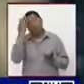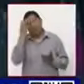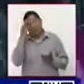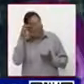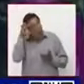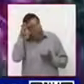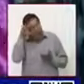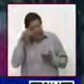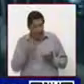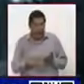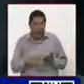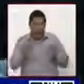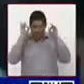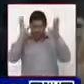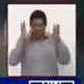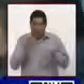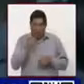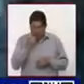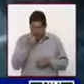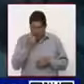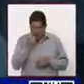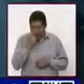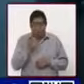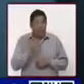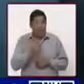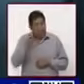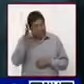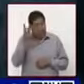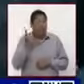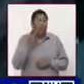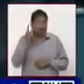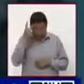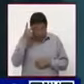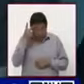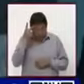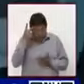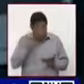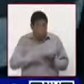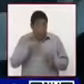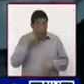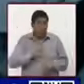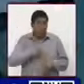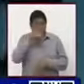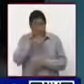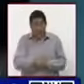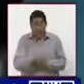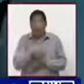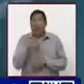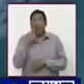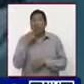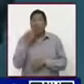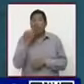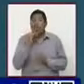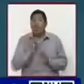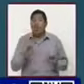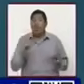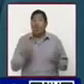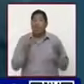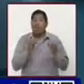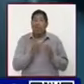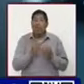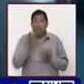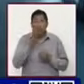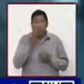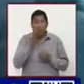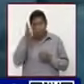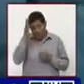payasos que nos asustan. Claro. Y como puedes ver, los papás son quienes se han dado cita a esta hora de la noche. Dicen que es por los niños, pero creo que es más por los